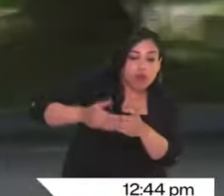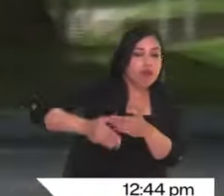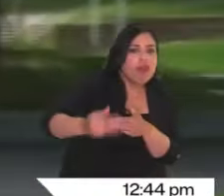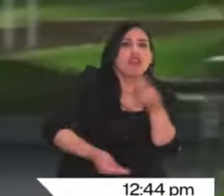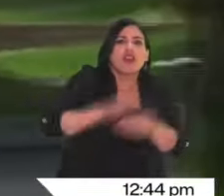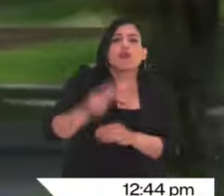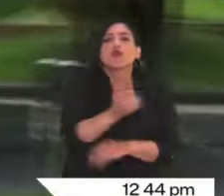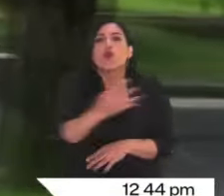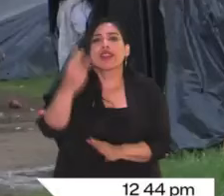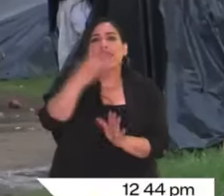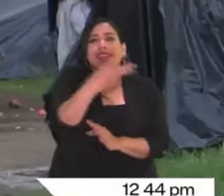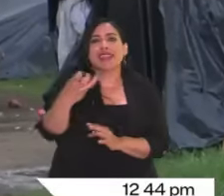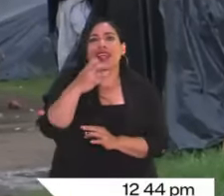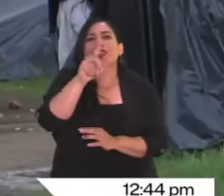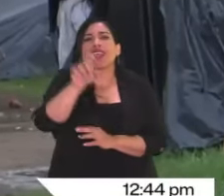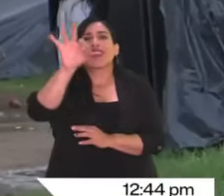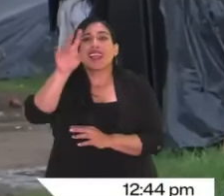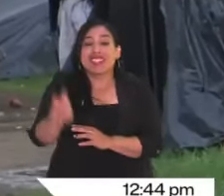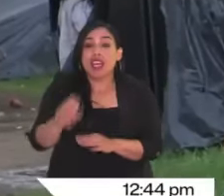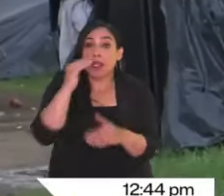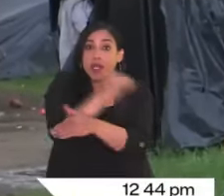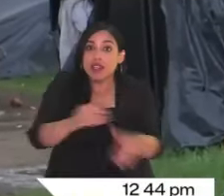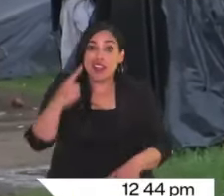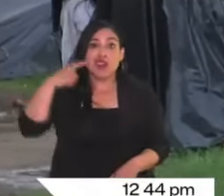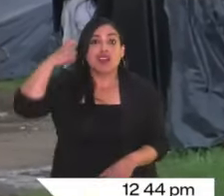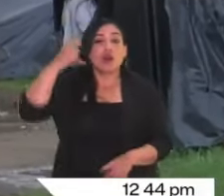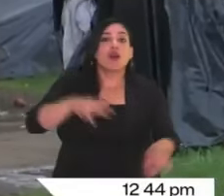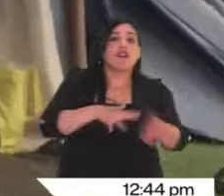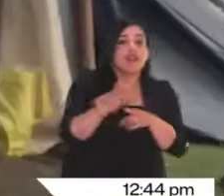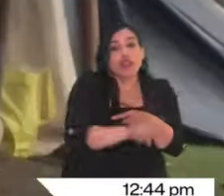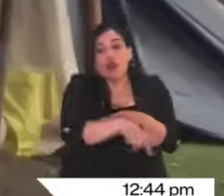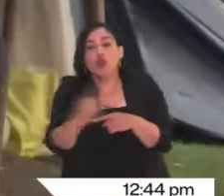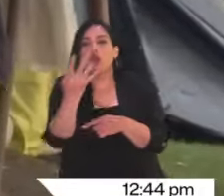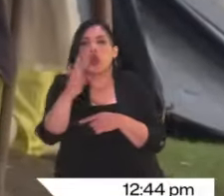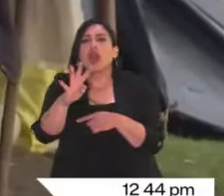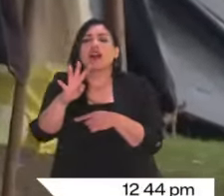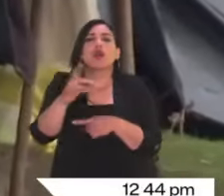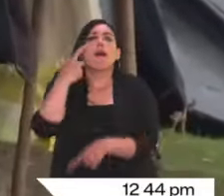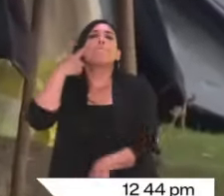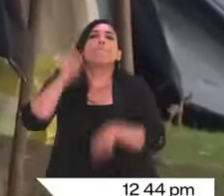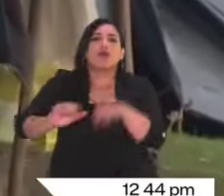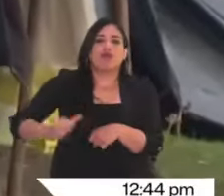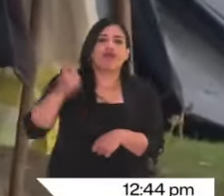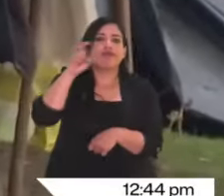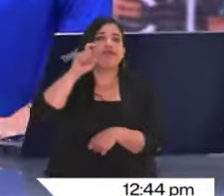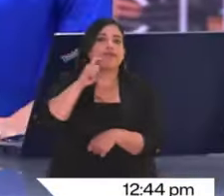presentado 337 situaciones de riesgo de menores de edad y al menos 14 casos de presunto abuso sexual.